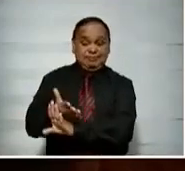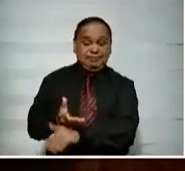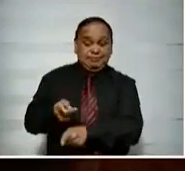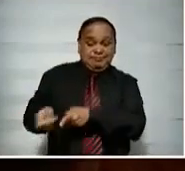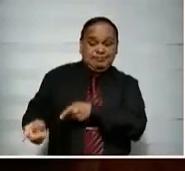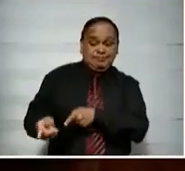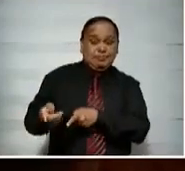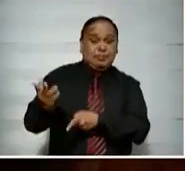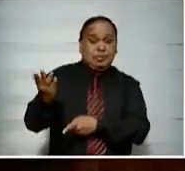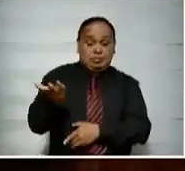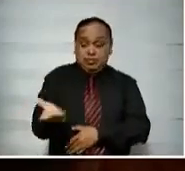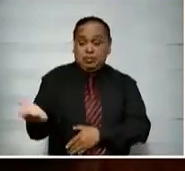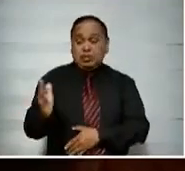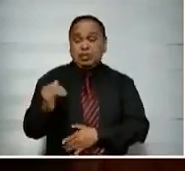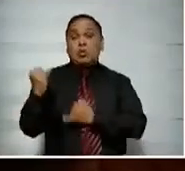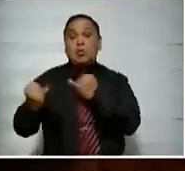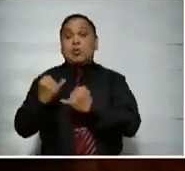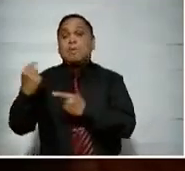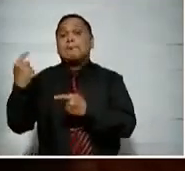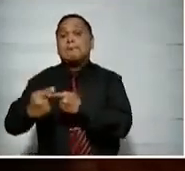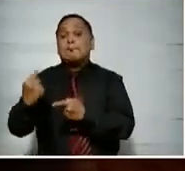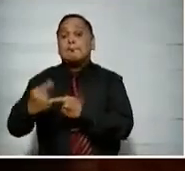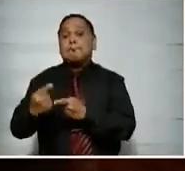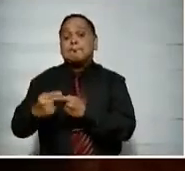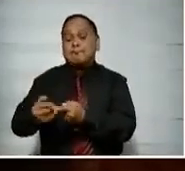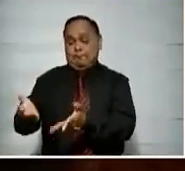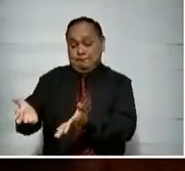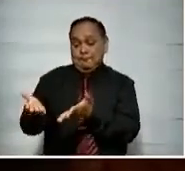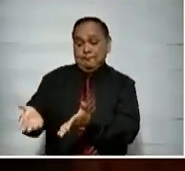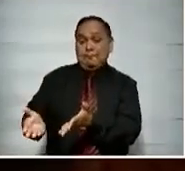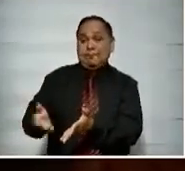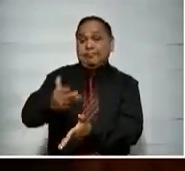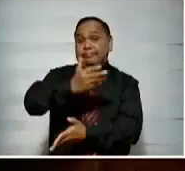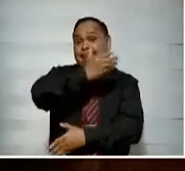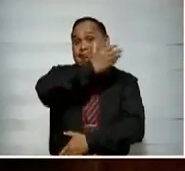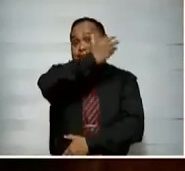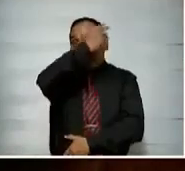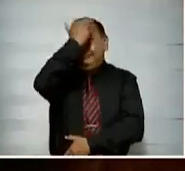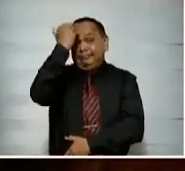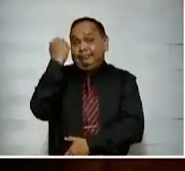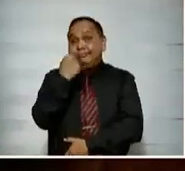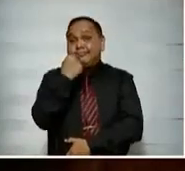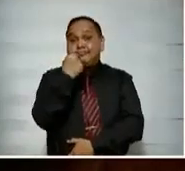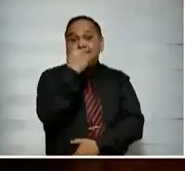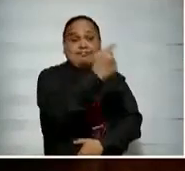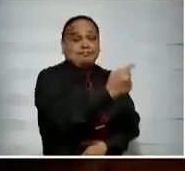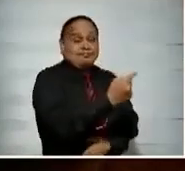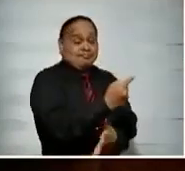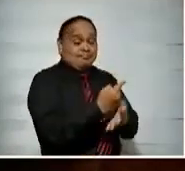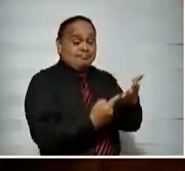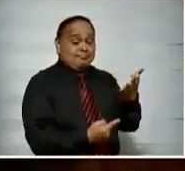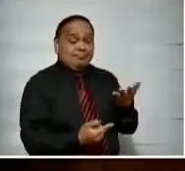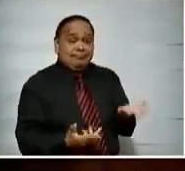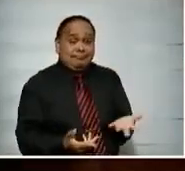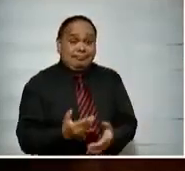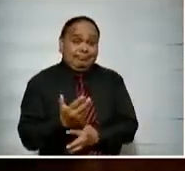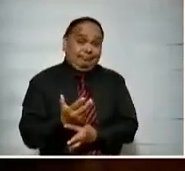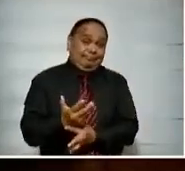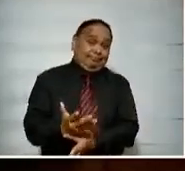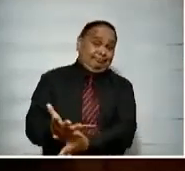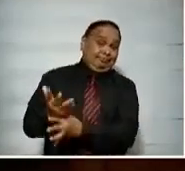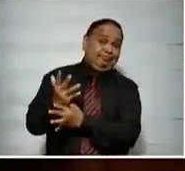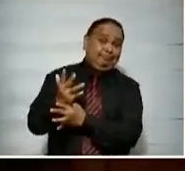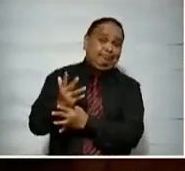más por seguirle el juego a una persona que, pues, no sabe más que de sí mismo, pues lo que único que está